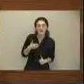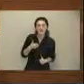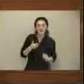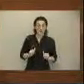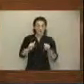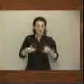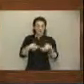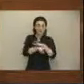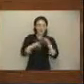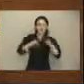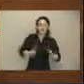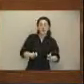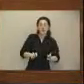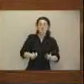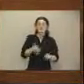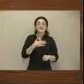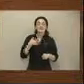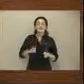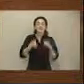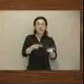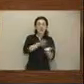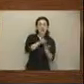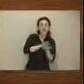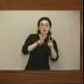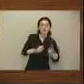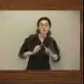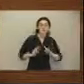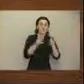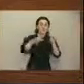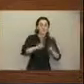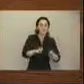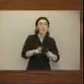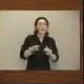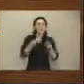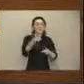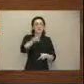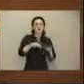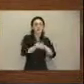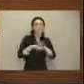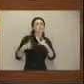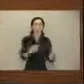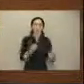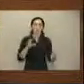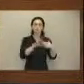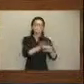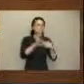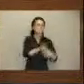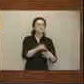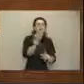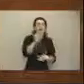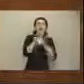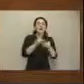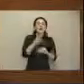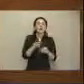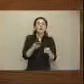incorporar nuevos recursos, si se quiere dotar de nuevos servicios y nuevos equipamientos, dótese también de los recursos necesarios y no se haga, ya digo,